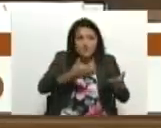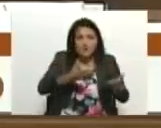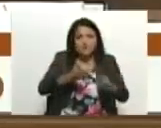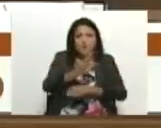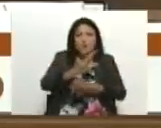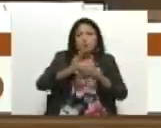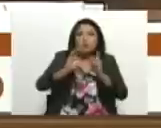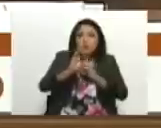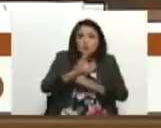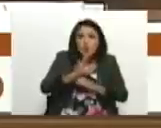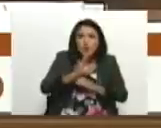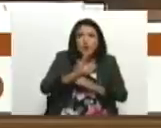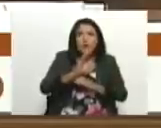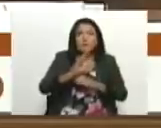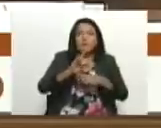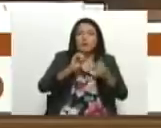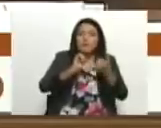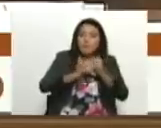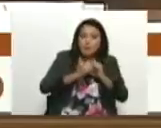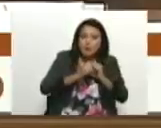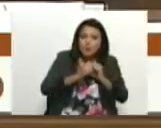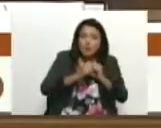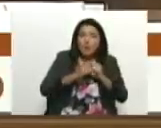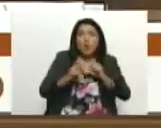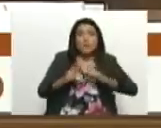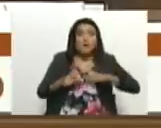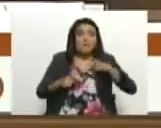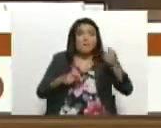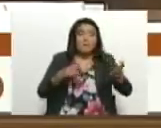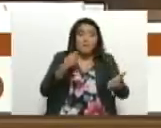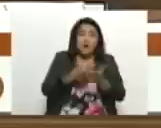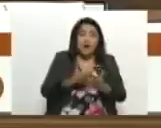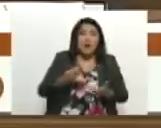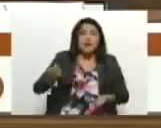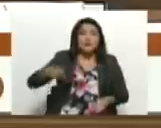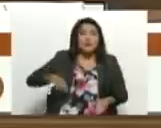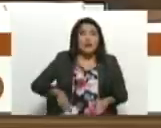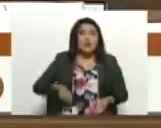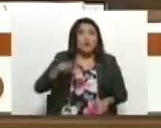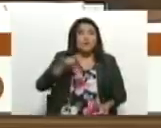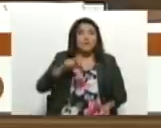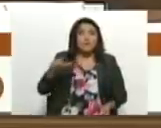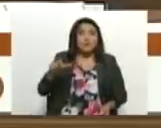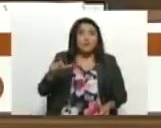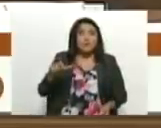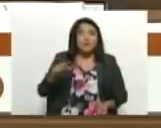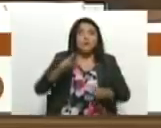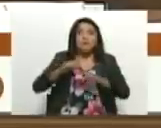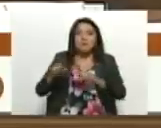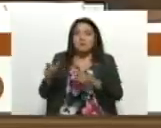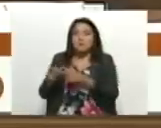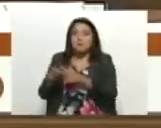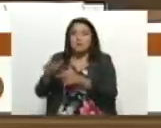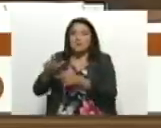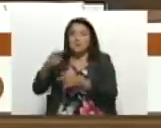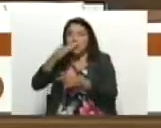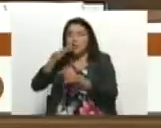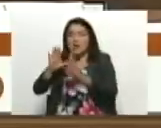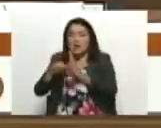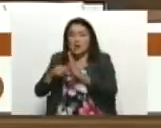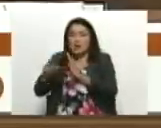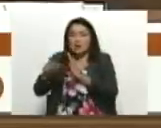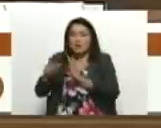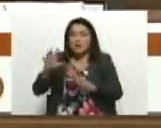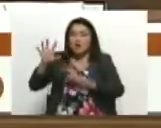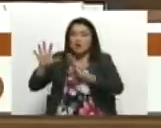cultura, para deporte, para salario, unos pocos ladrones inescrupulosos los desvían